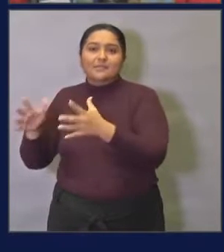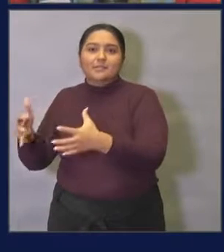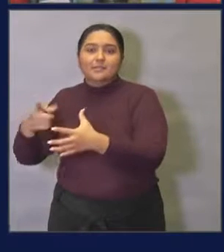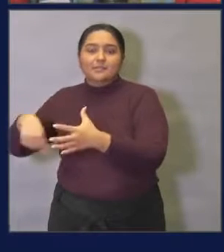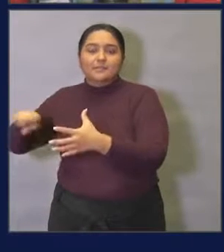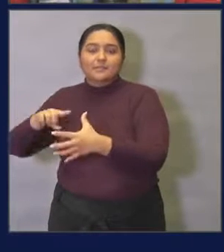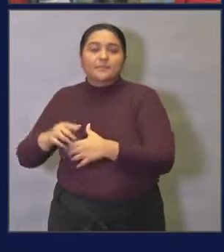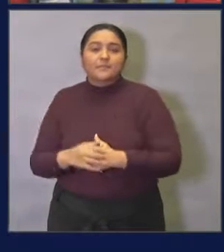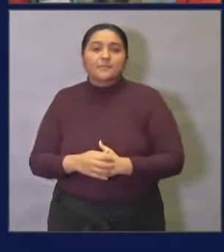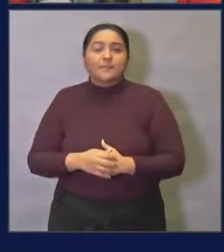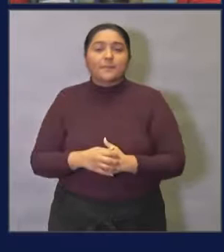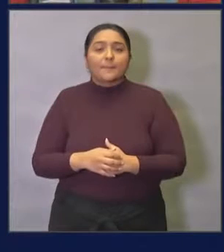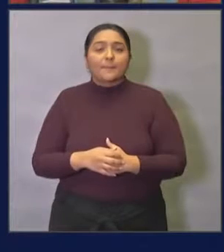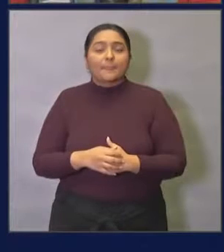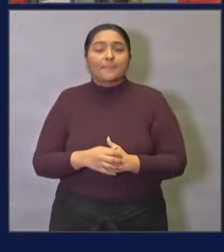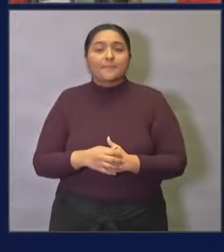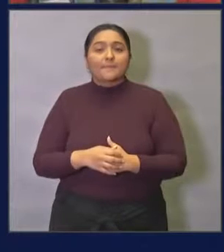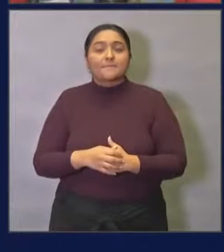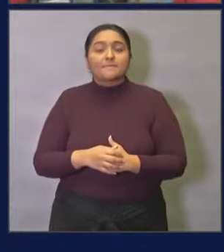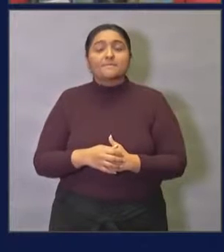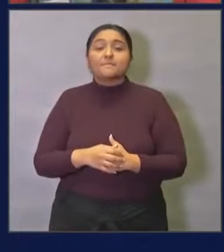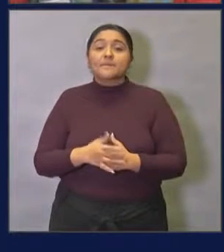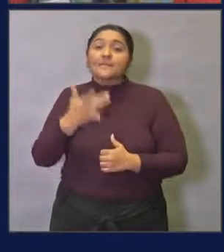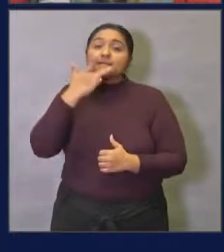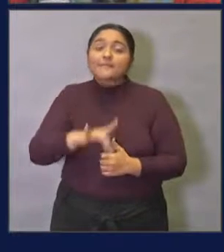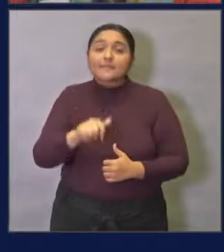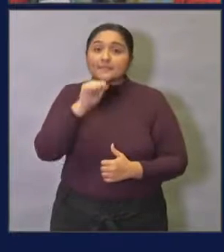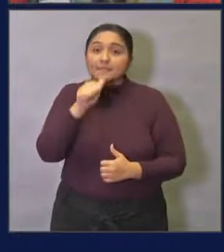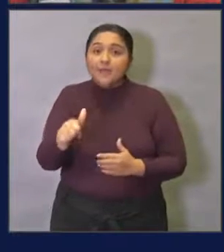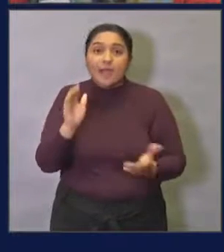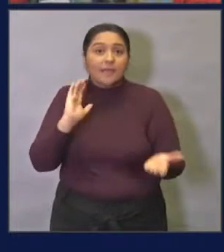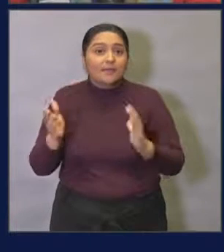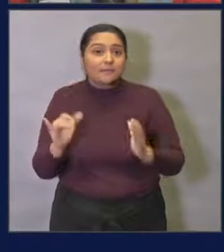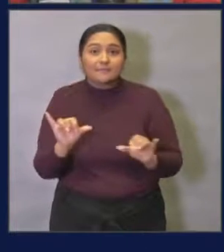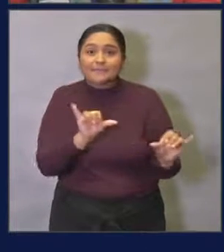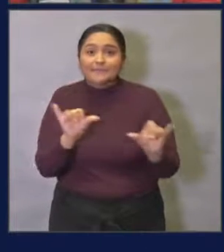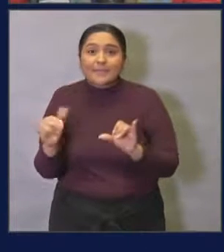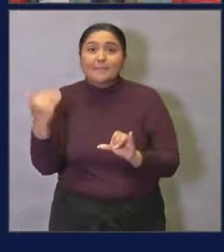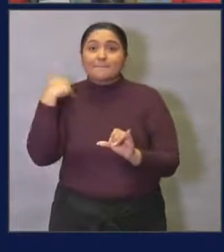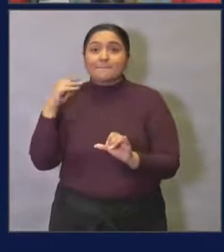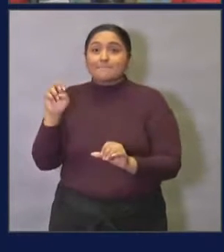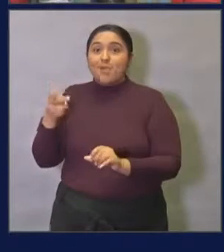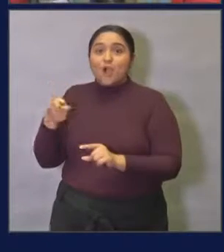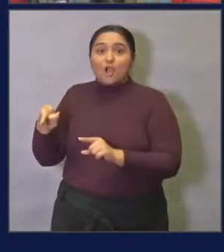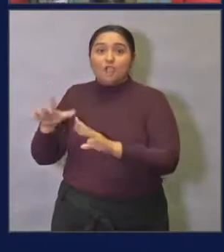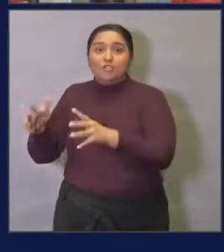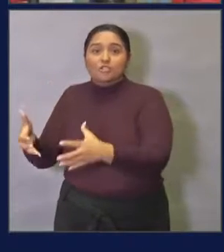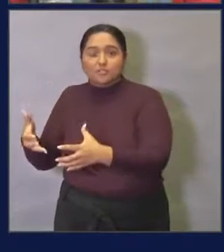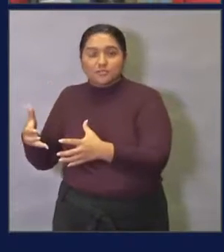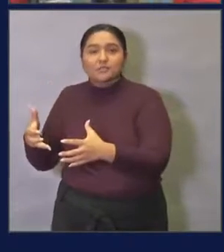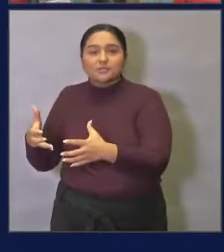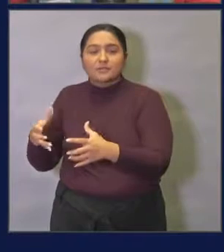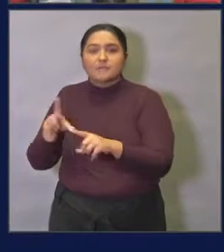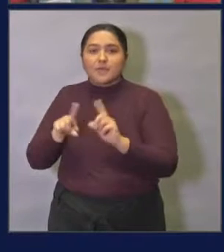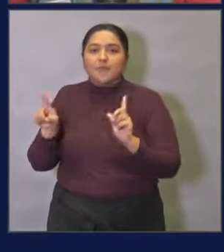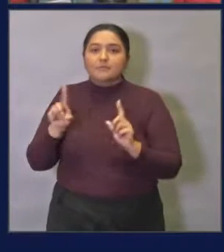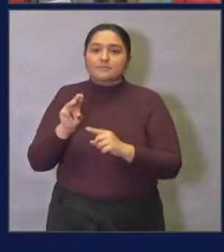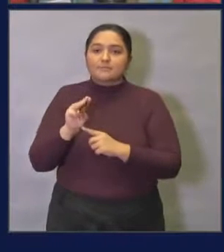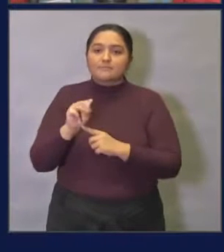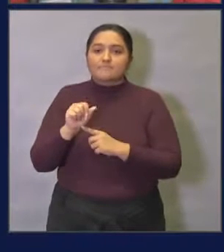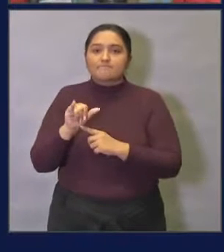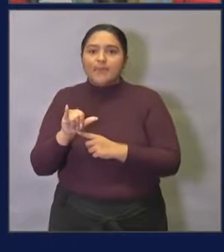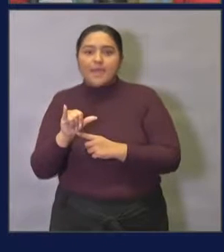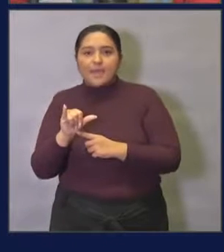aunque afortunadamente no a los mismos niveles que vimos al principio de la pandemia. A principios de mayo, los